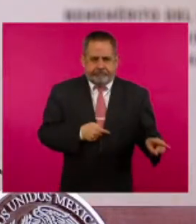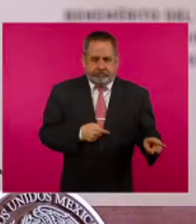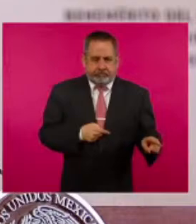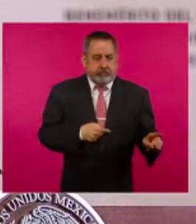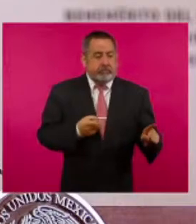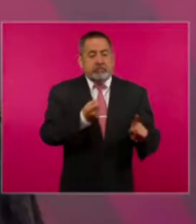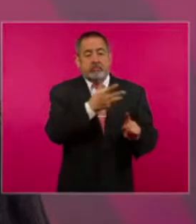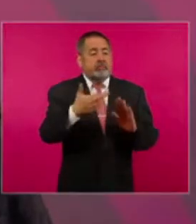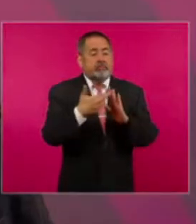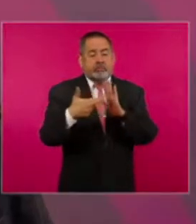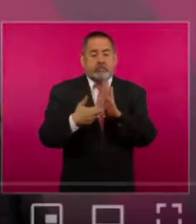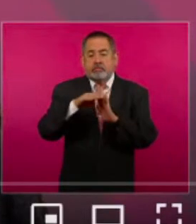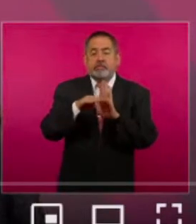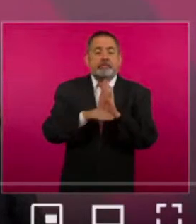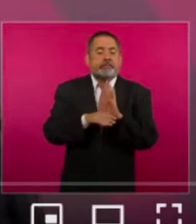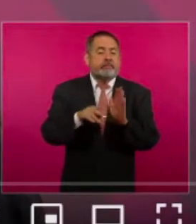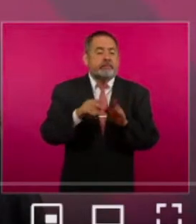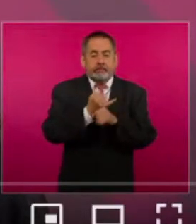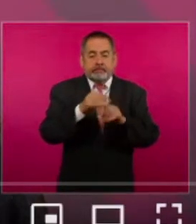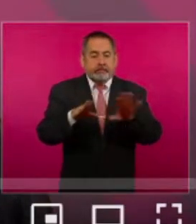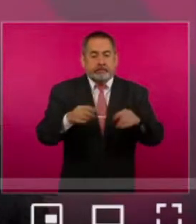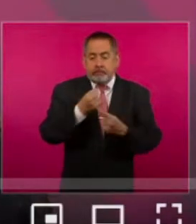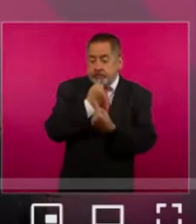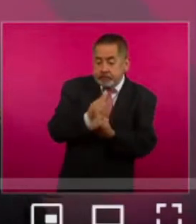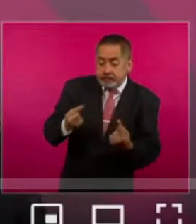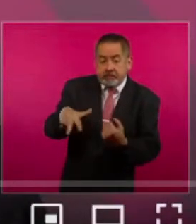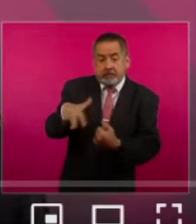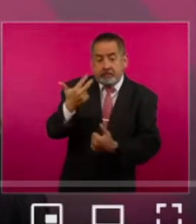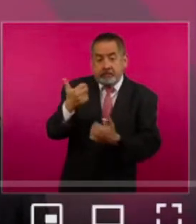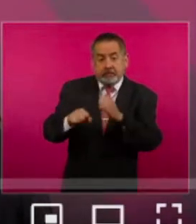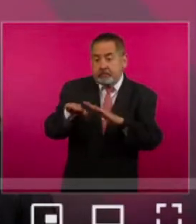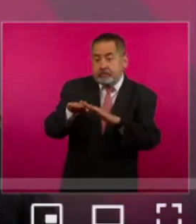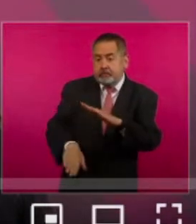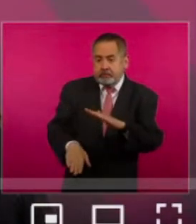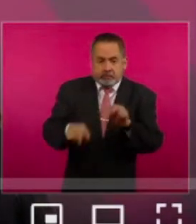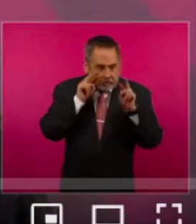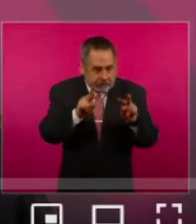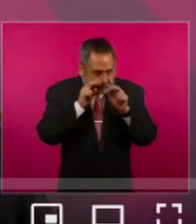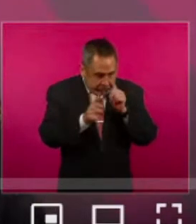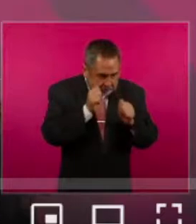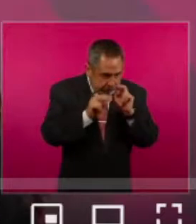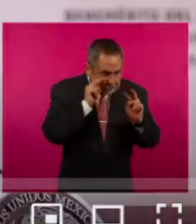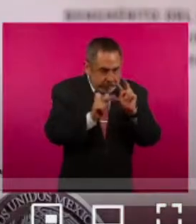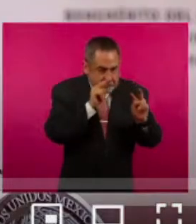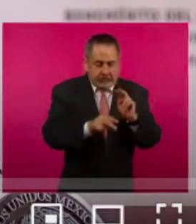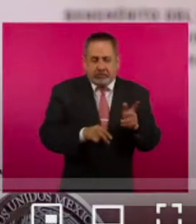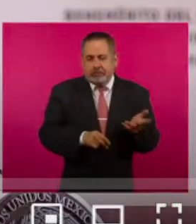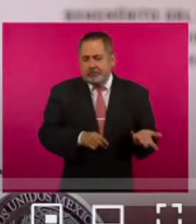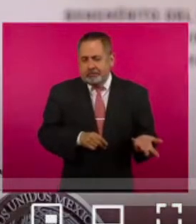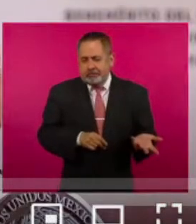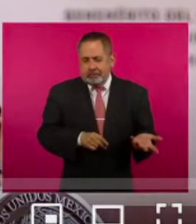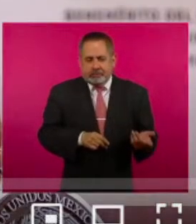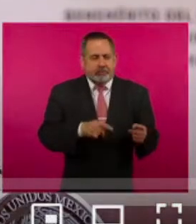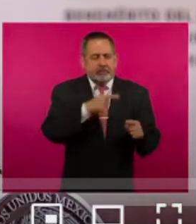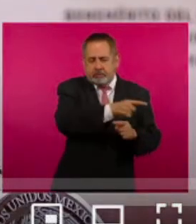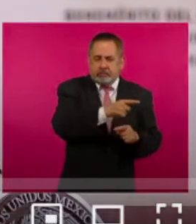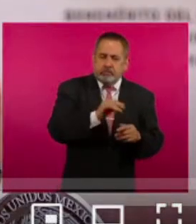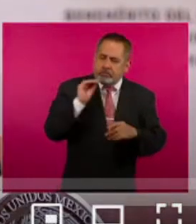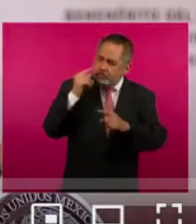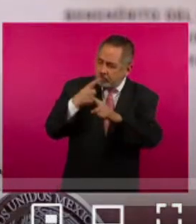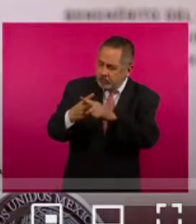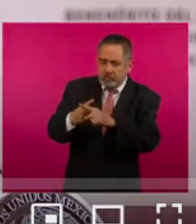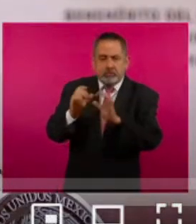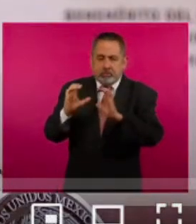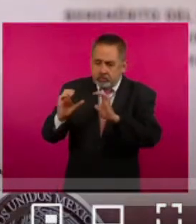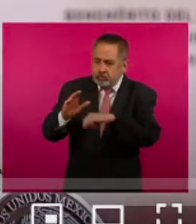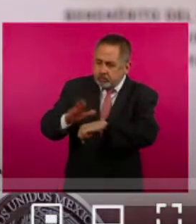Algunas políticas de las redes sociales es que niños de 13 años están viendo redes sociales y ni siquiera ponen un warning, una